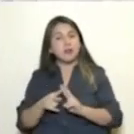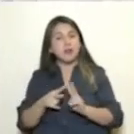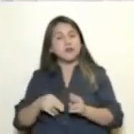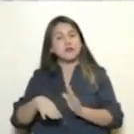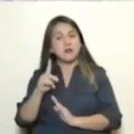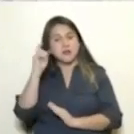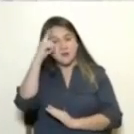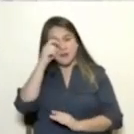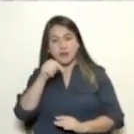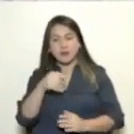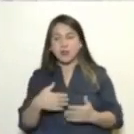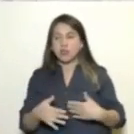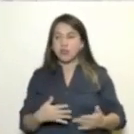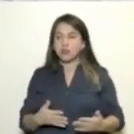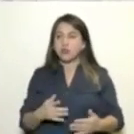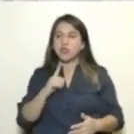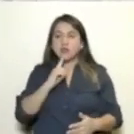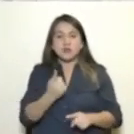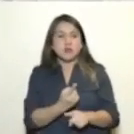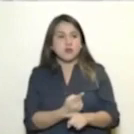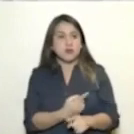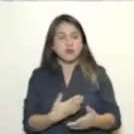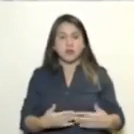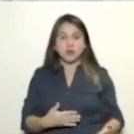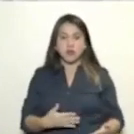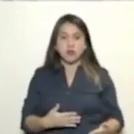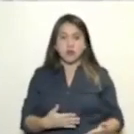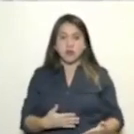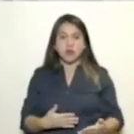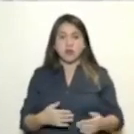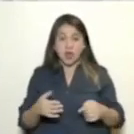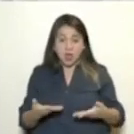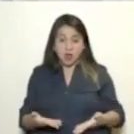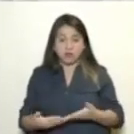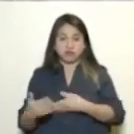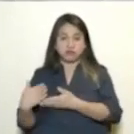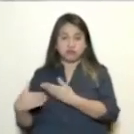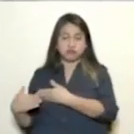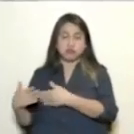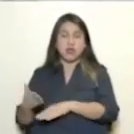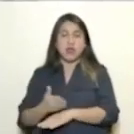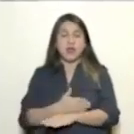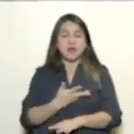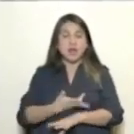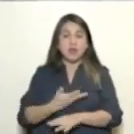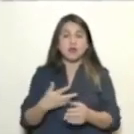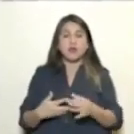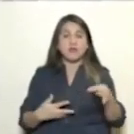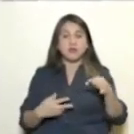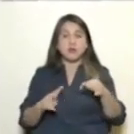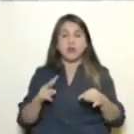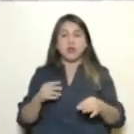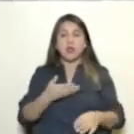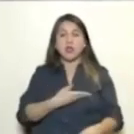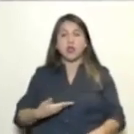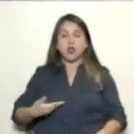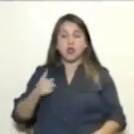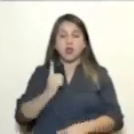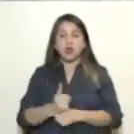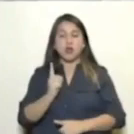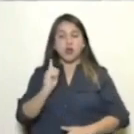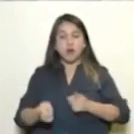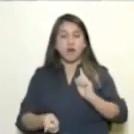Esta no tiene dónde se discute. ¿Ha visto usted? Vamos para atrás. Antes había un principio de gobernabilidad en el